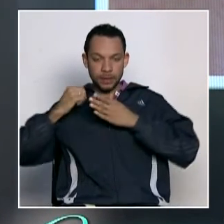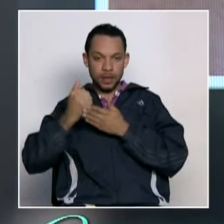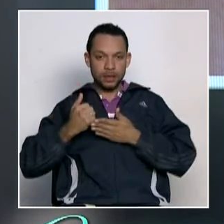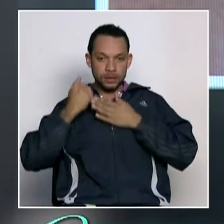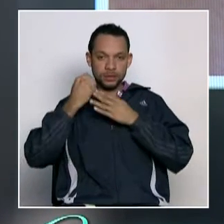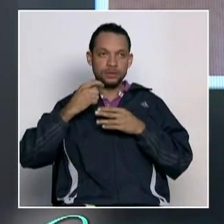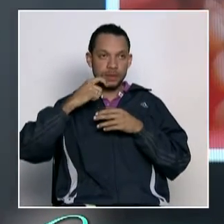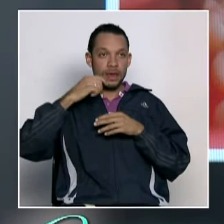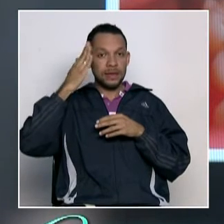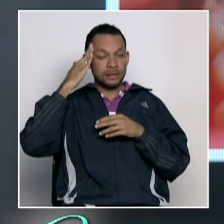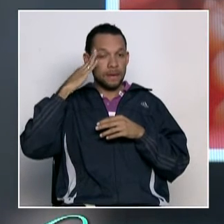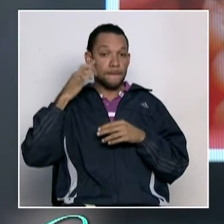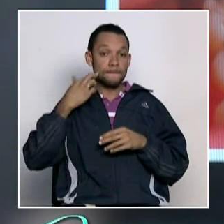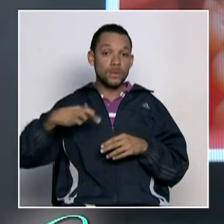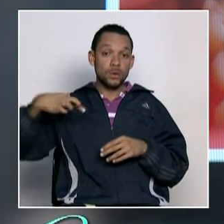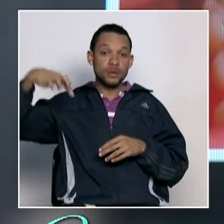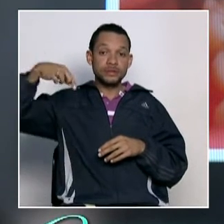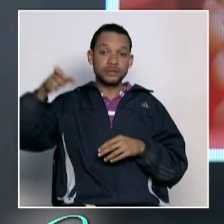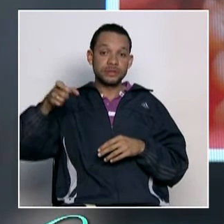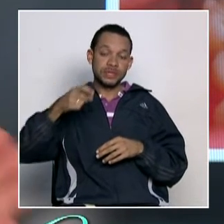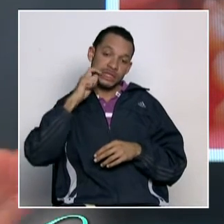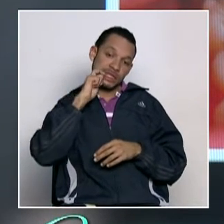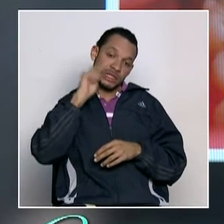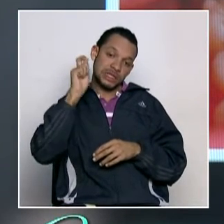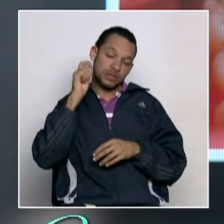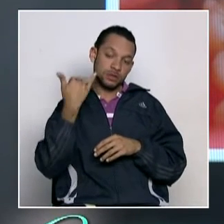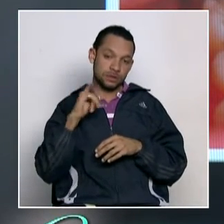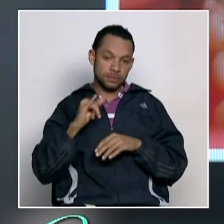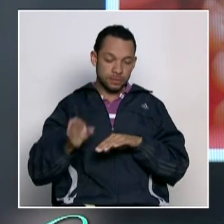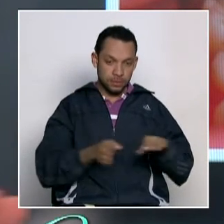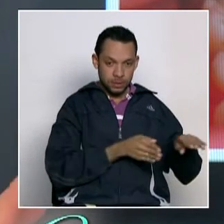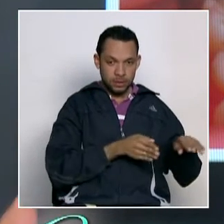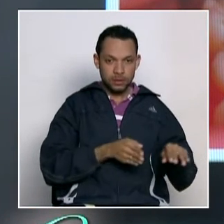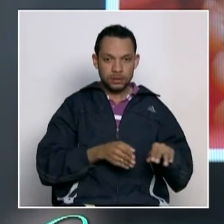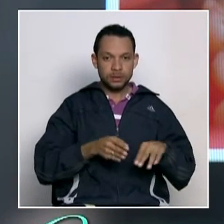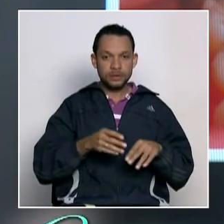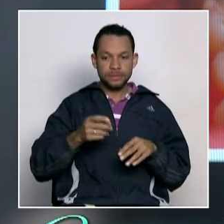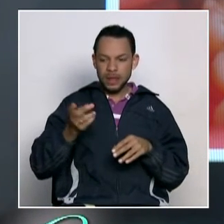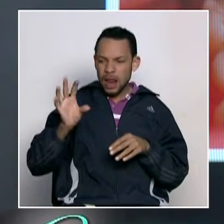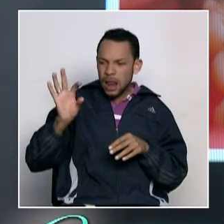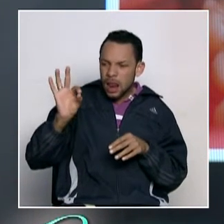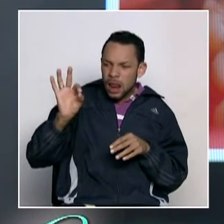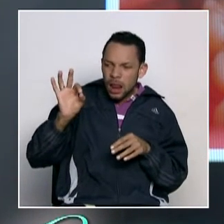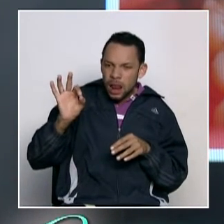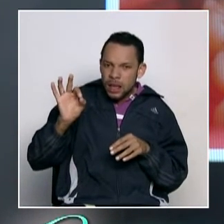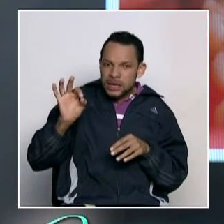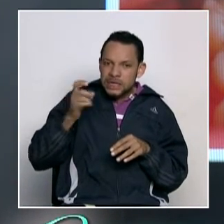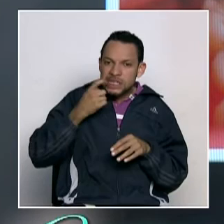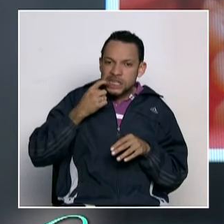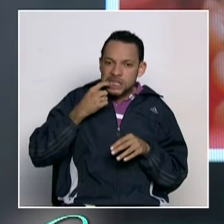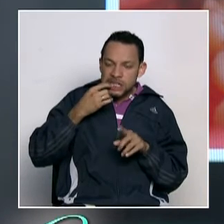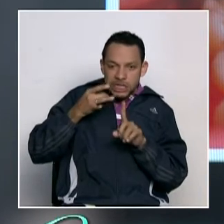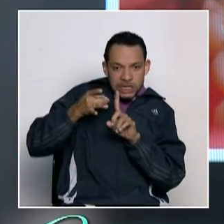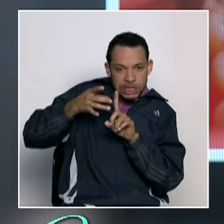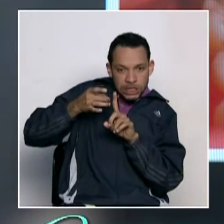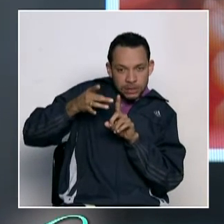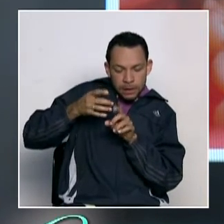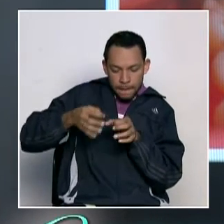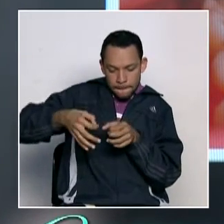esos procesos. Miramos entonces nosotros las amalgamas. Tiene unas coronitas ahí en porcelana que están un